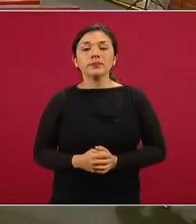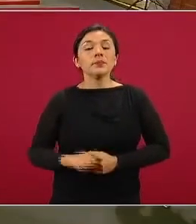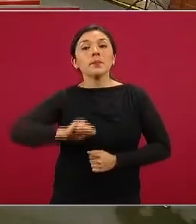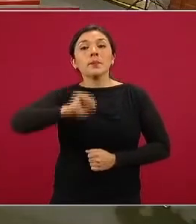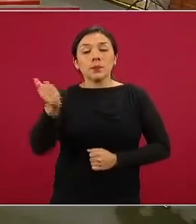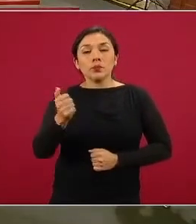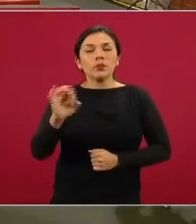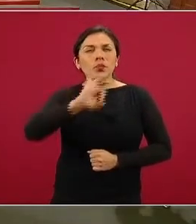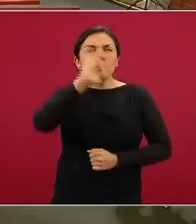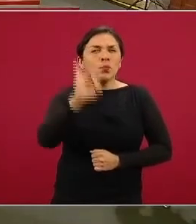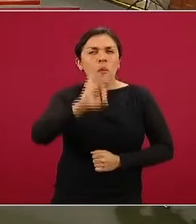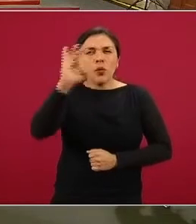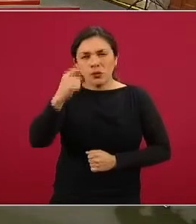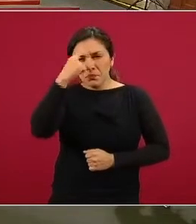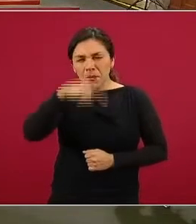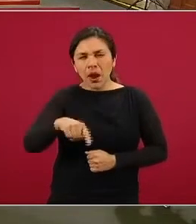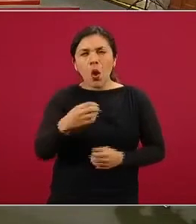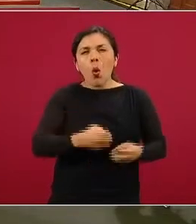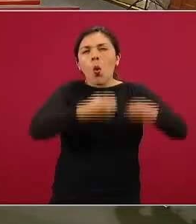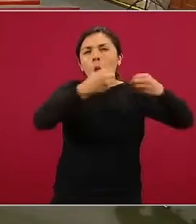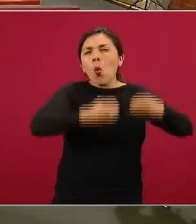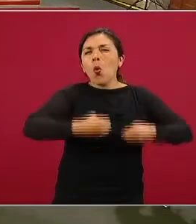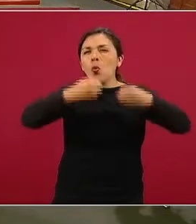materia de porcentaje de ocupación,